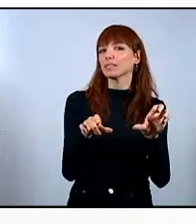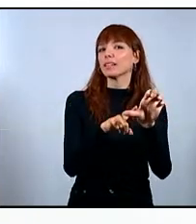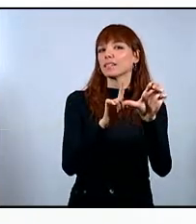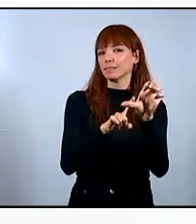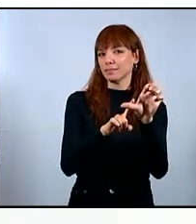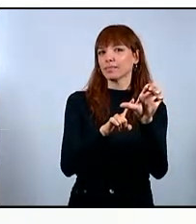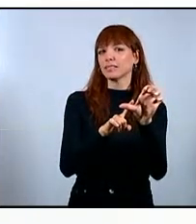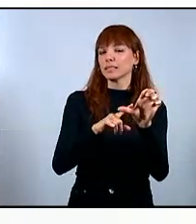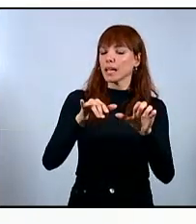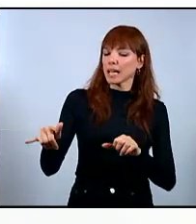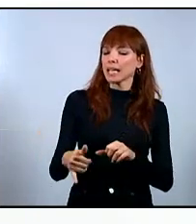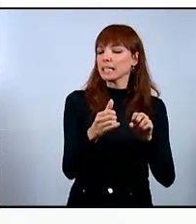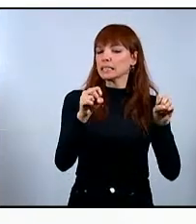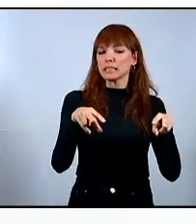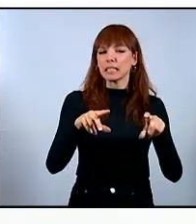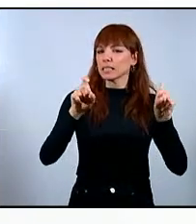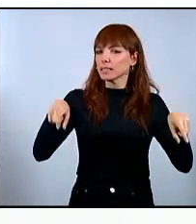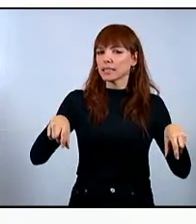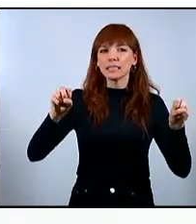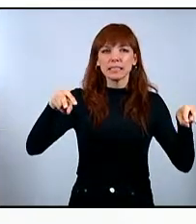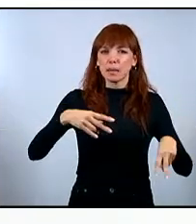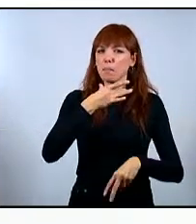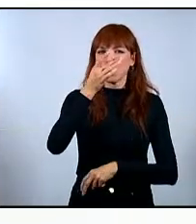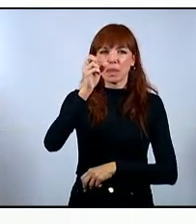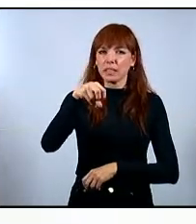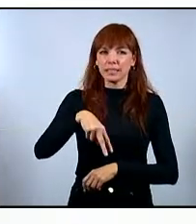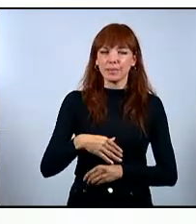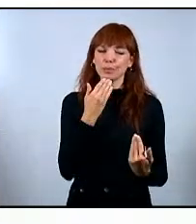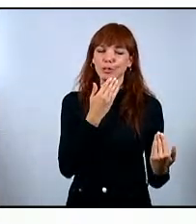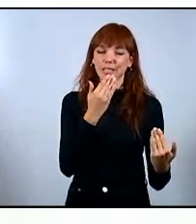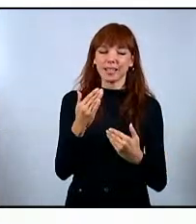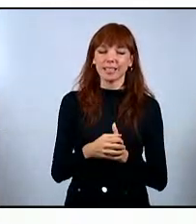sin descanso y sin complejos. Muchas gracias.